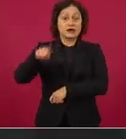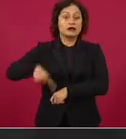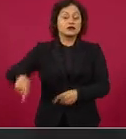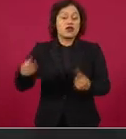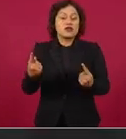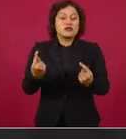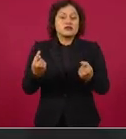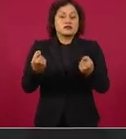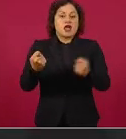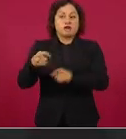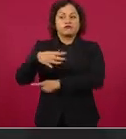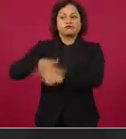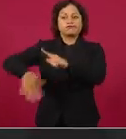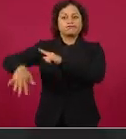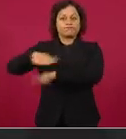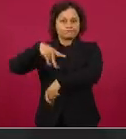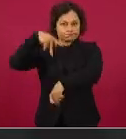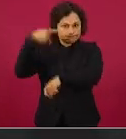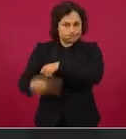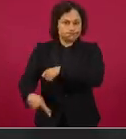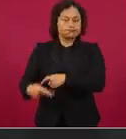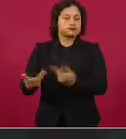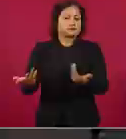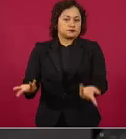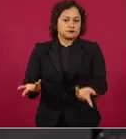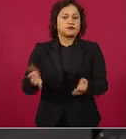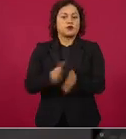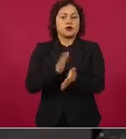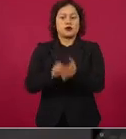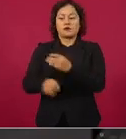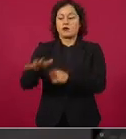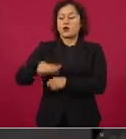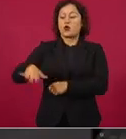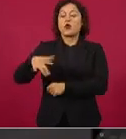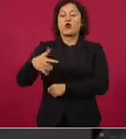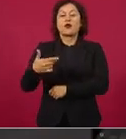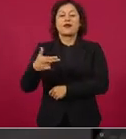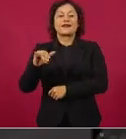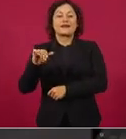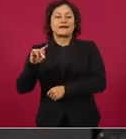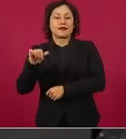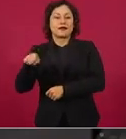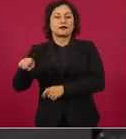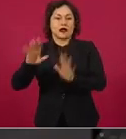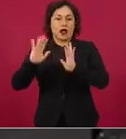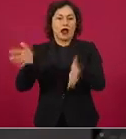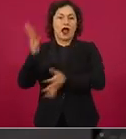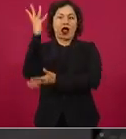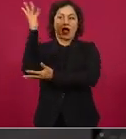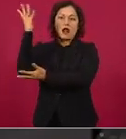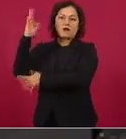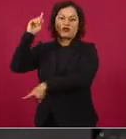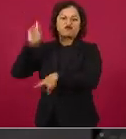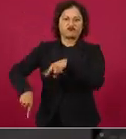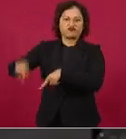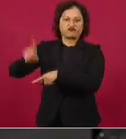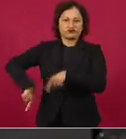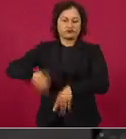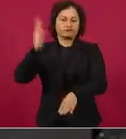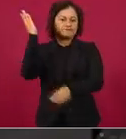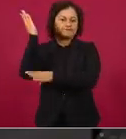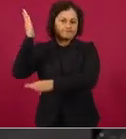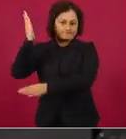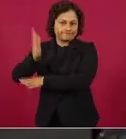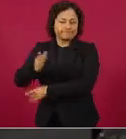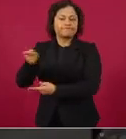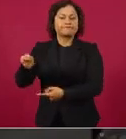forma de vida de comunidades, como el caso de Huentitán, en donde ya talaron los árboles. Todos los grupos ambientalistas,